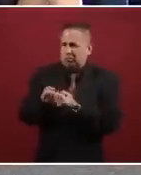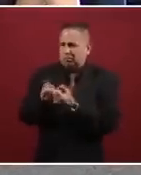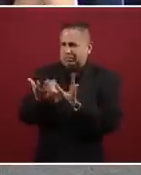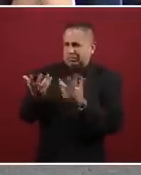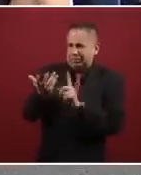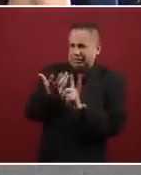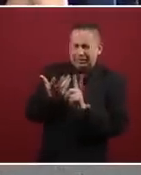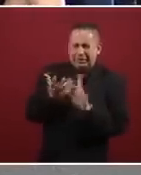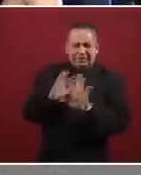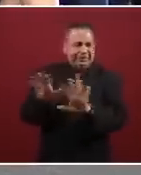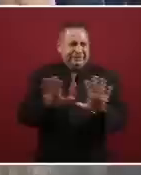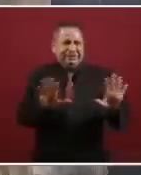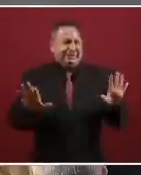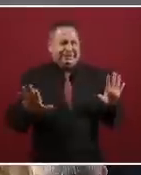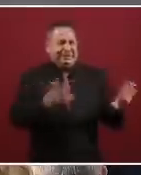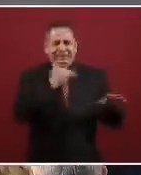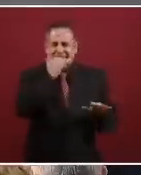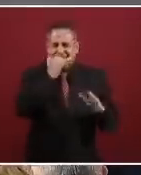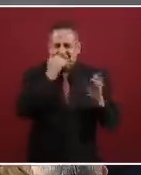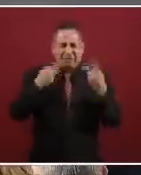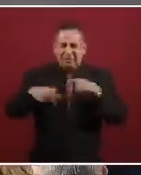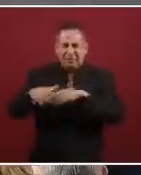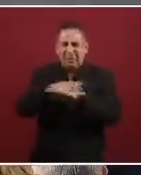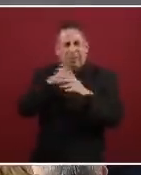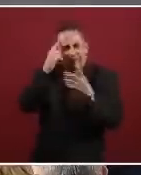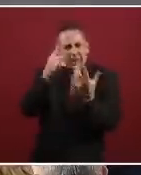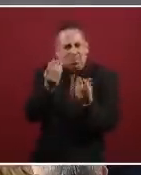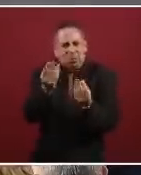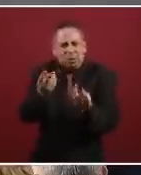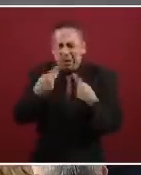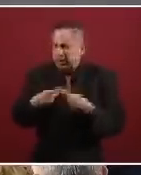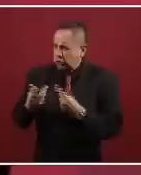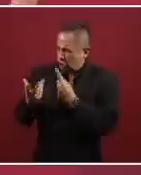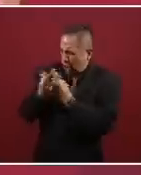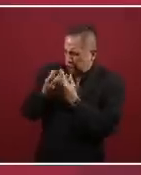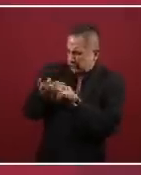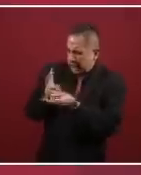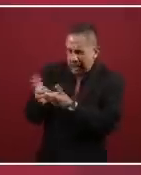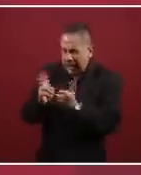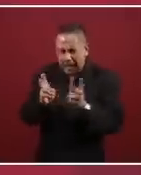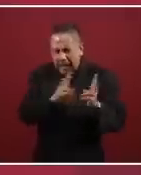me enredo. O sea, ¿para qué tantos